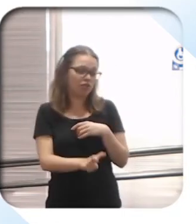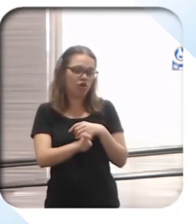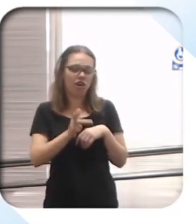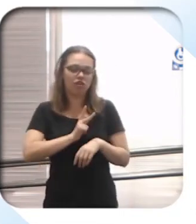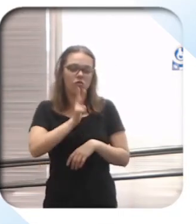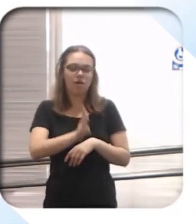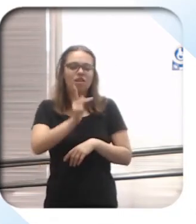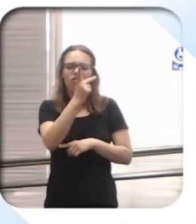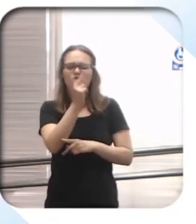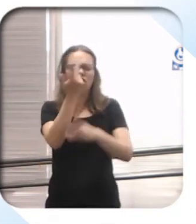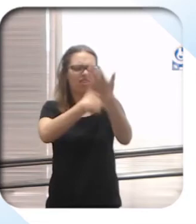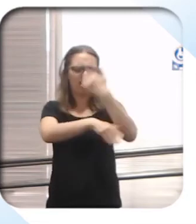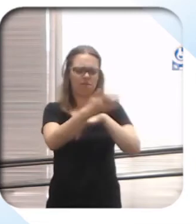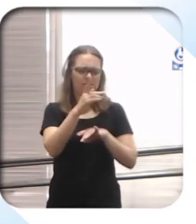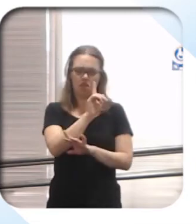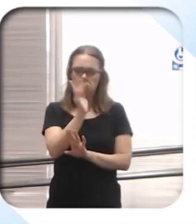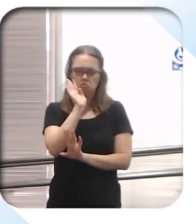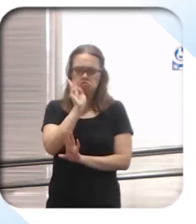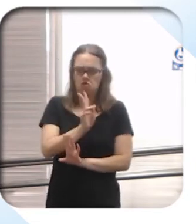ver discapacidades.